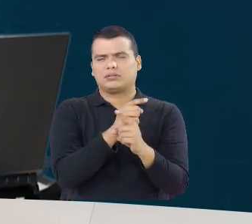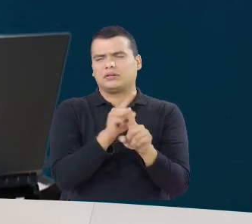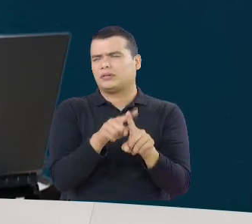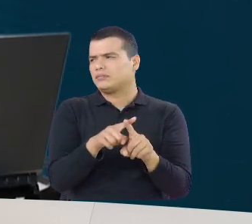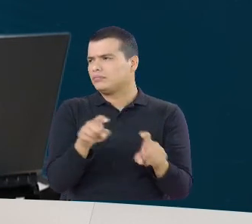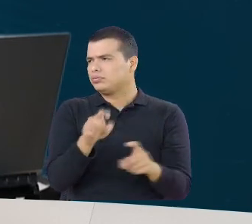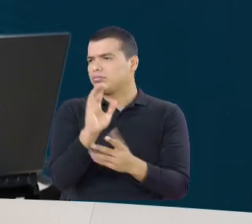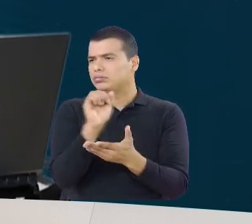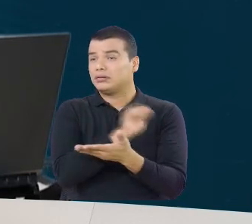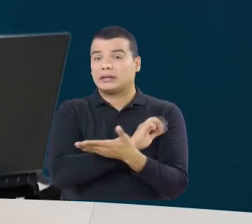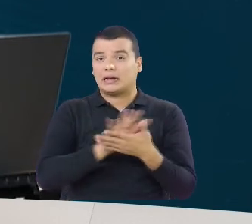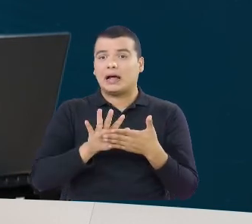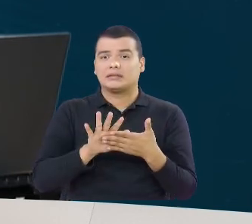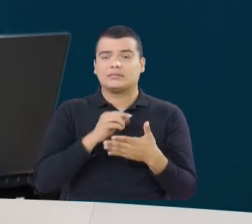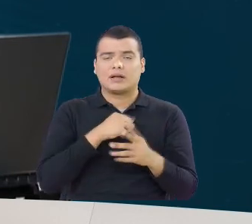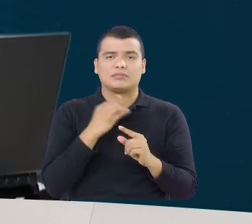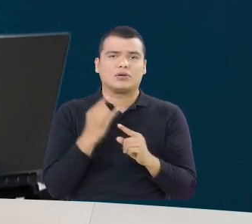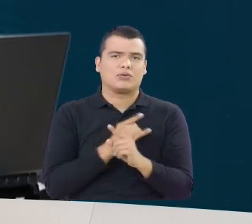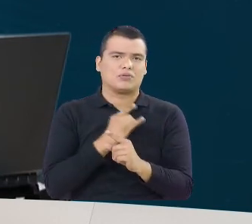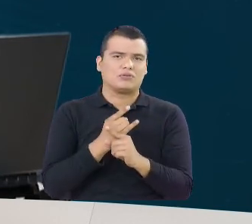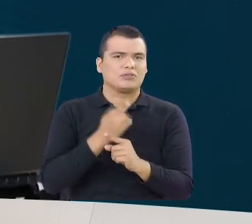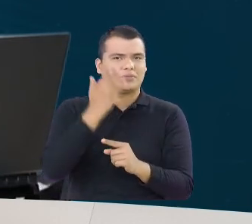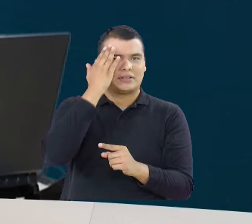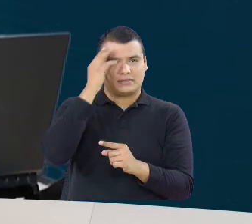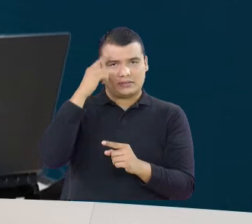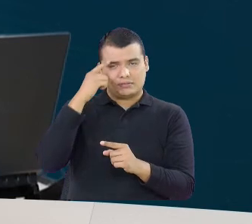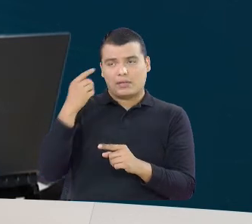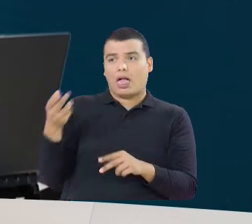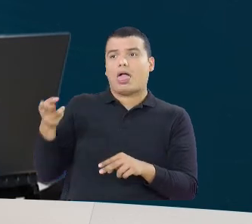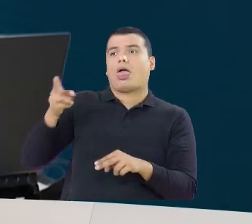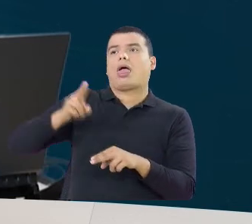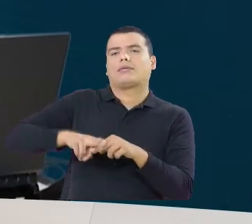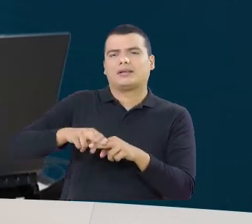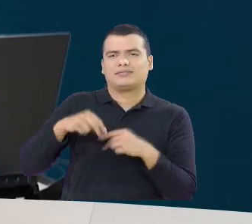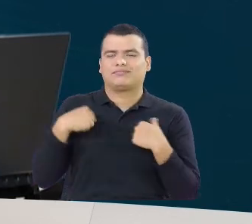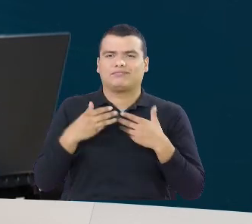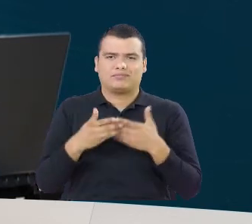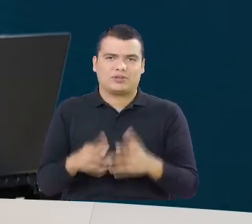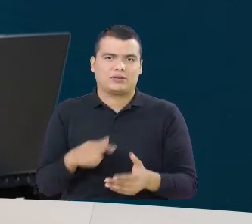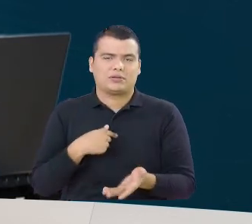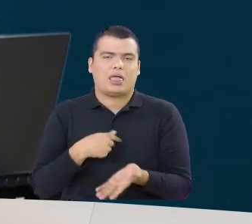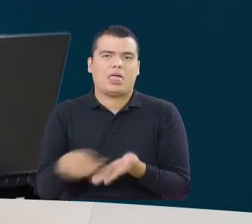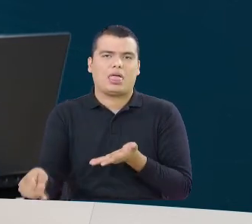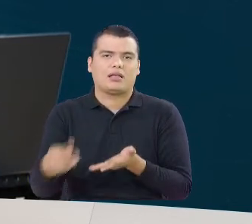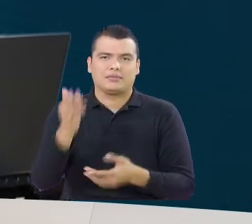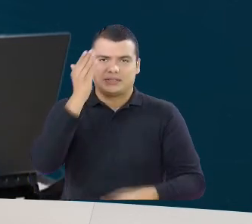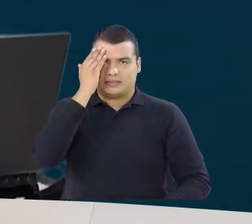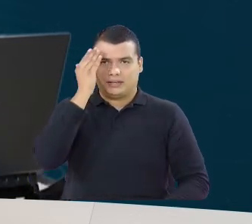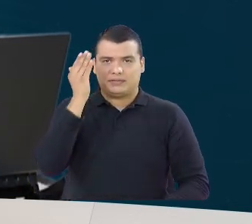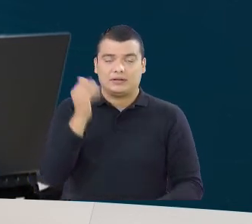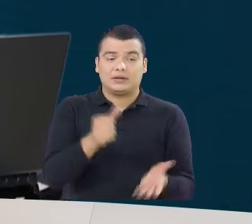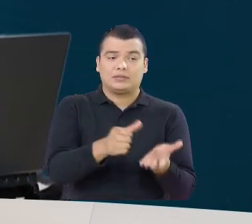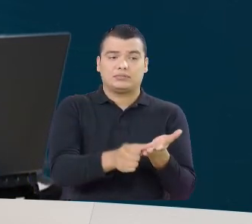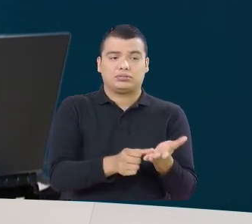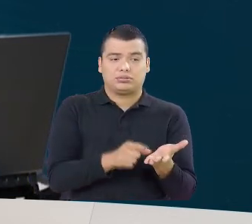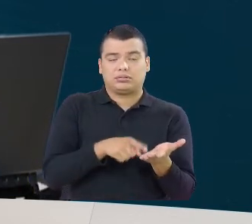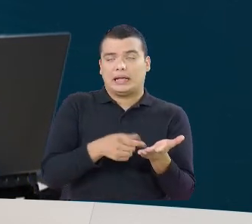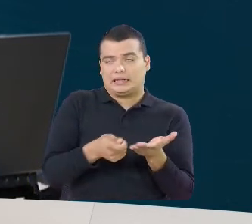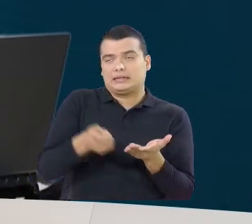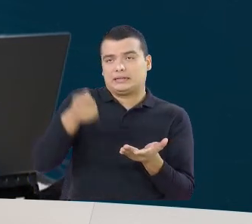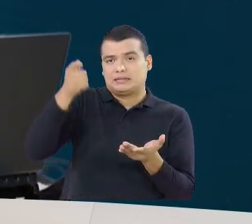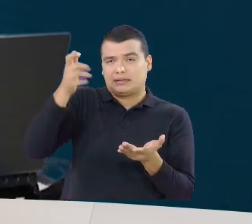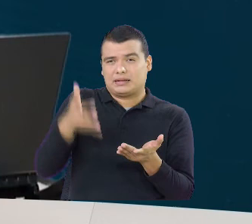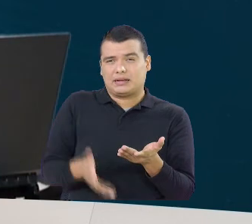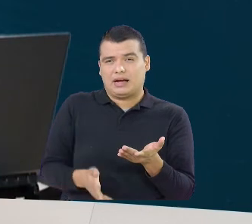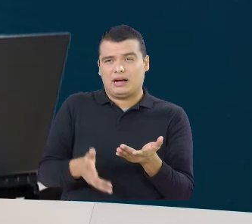es gratis, porque la idea es no generar costos ni para la persona, los costos de los software son muy costosos y todo